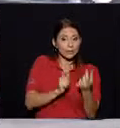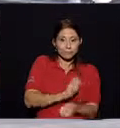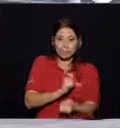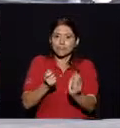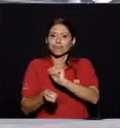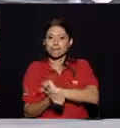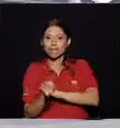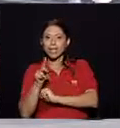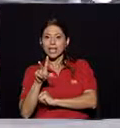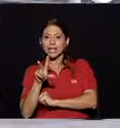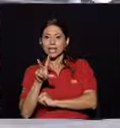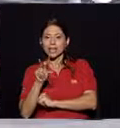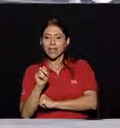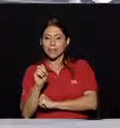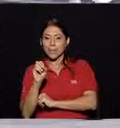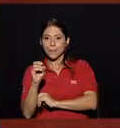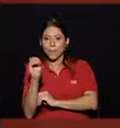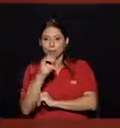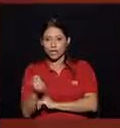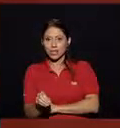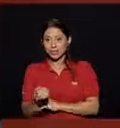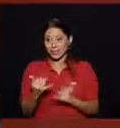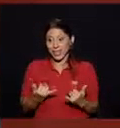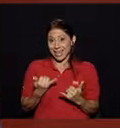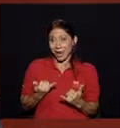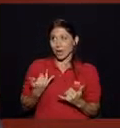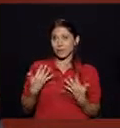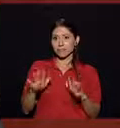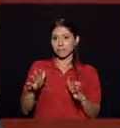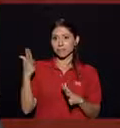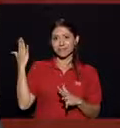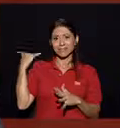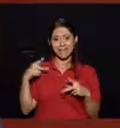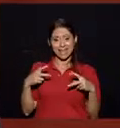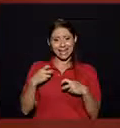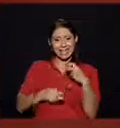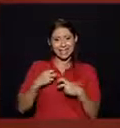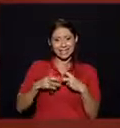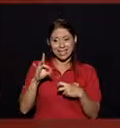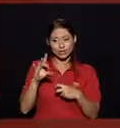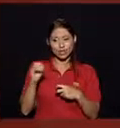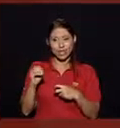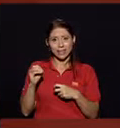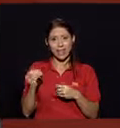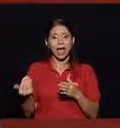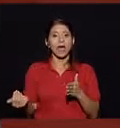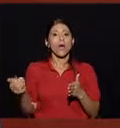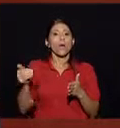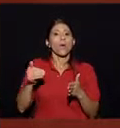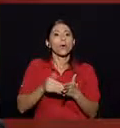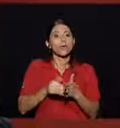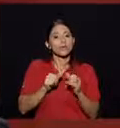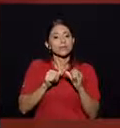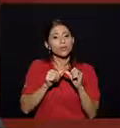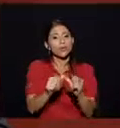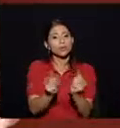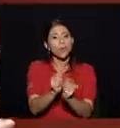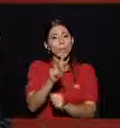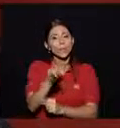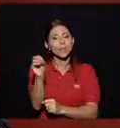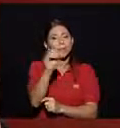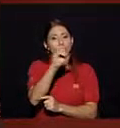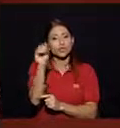años después de eso, después de la crisis de los 80, digamos, más de 20 años después, estamos en ese mismo 20% de hogares en pobreza. Es